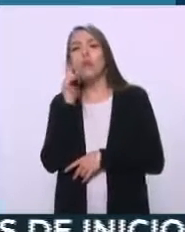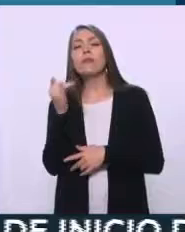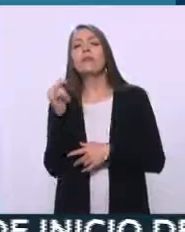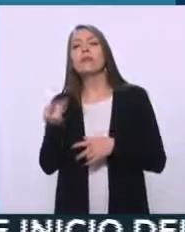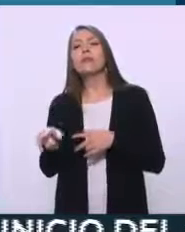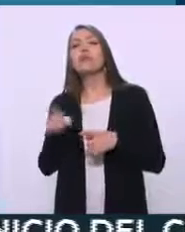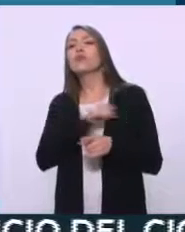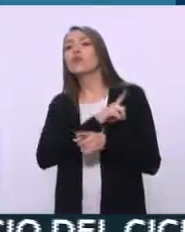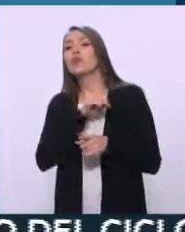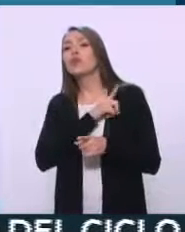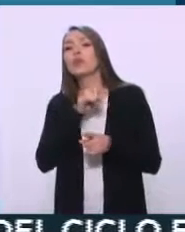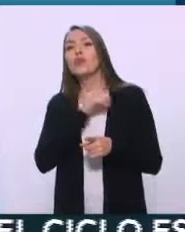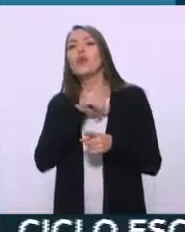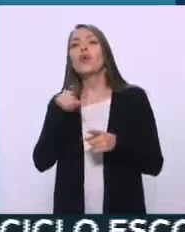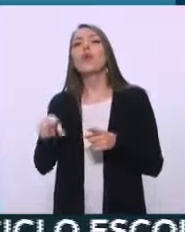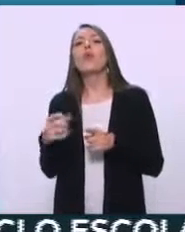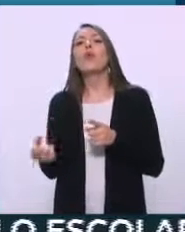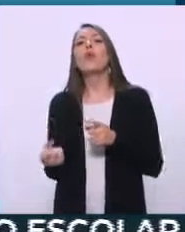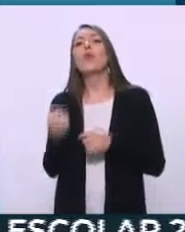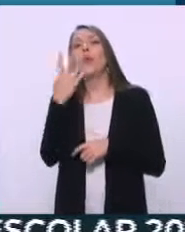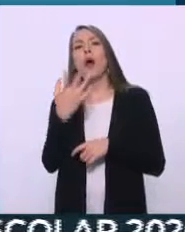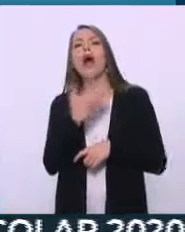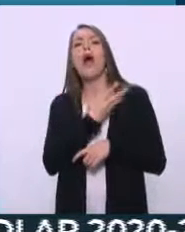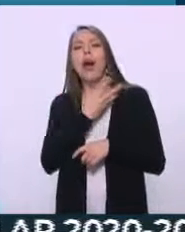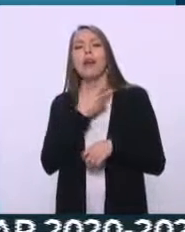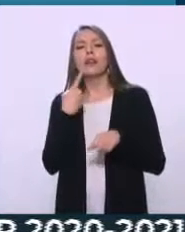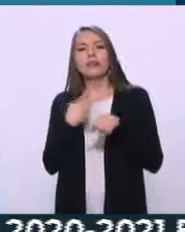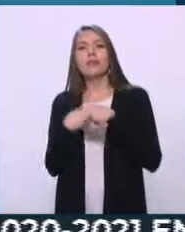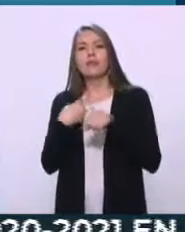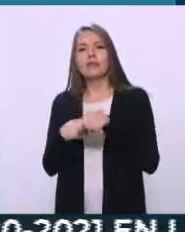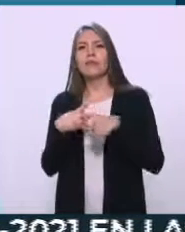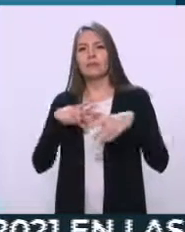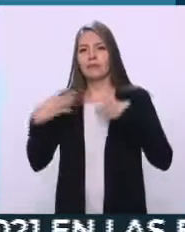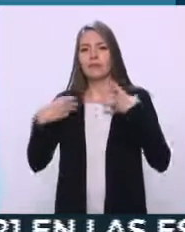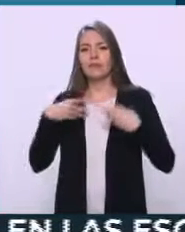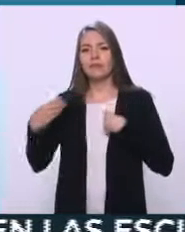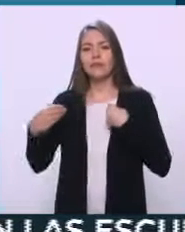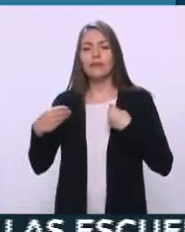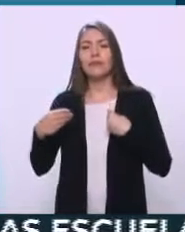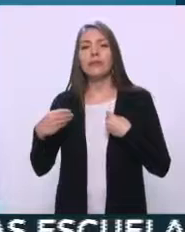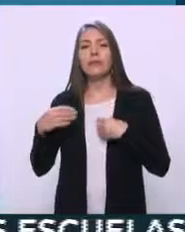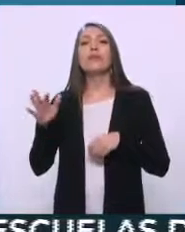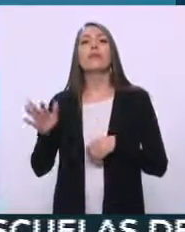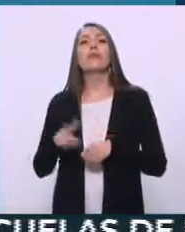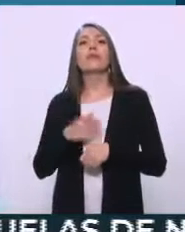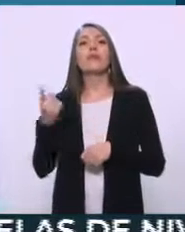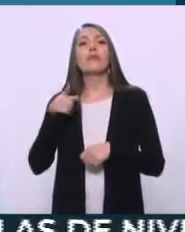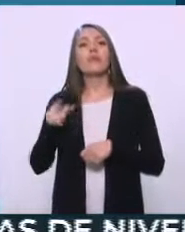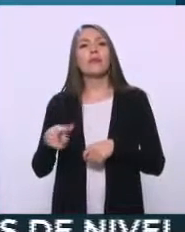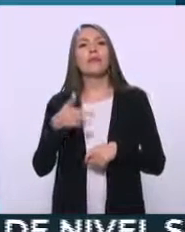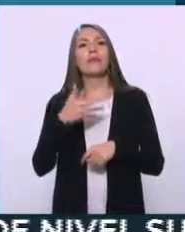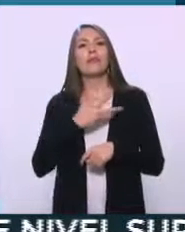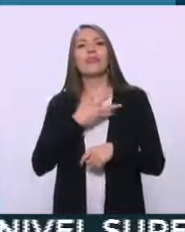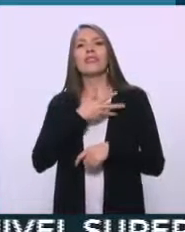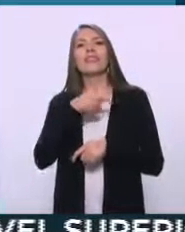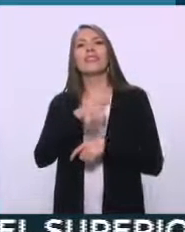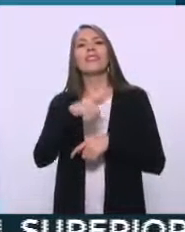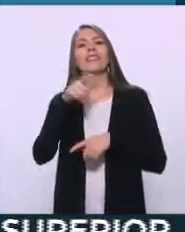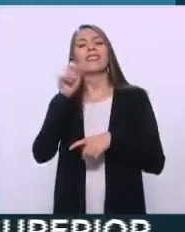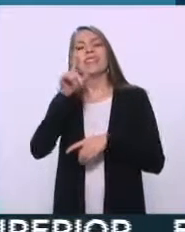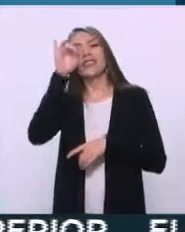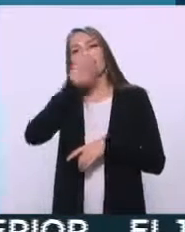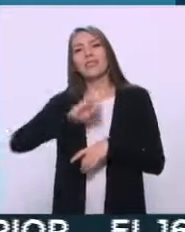casos positivos, porque a ellos se involucran en este programa que mencionaba en el audio la jefa de gobierno